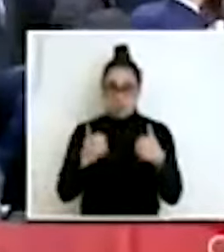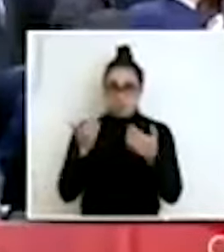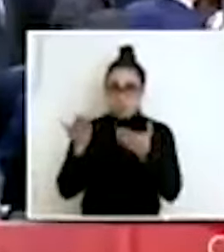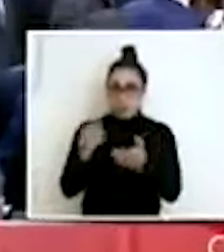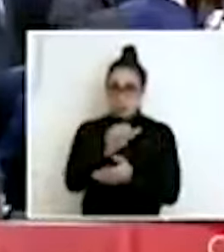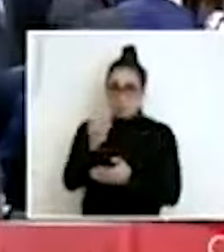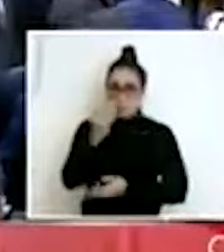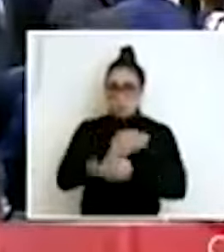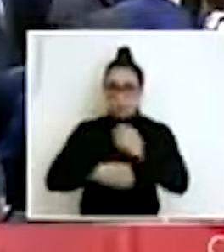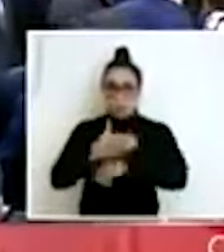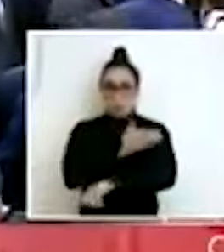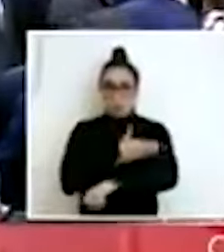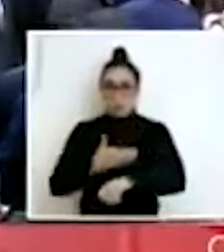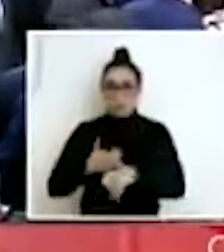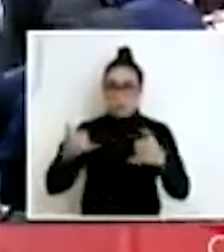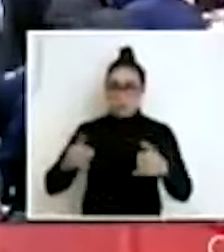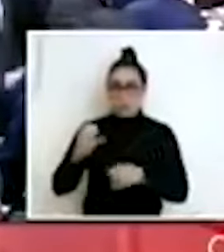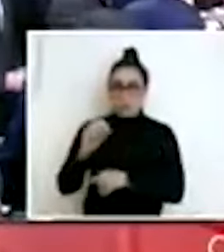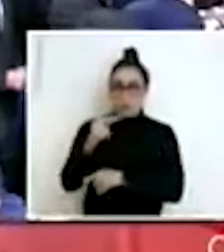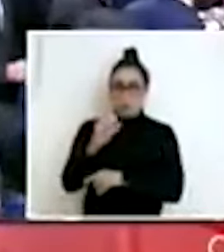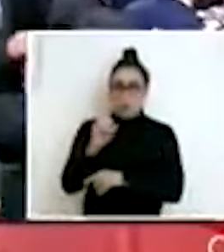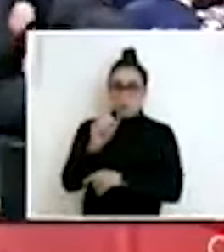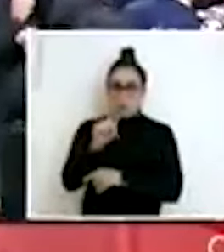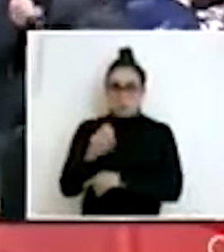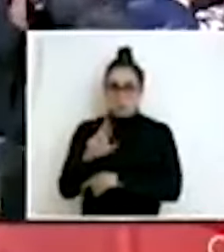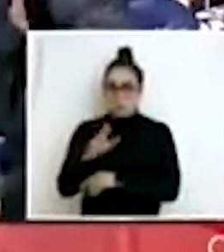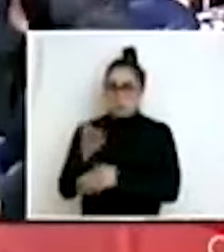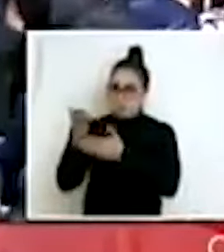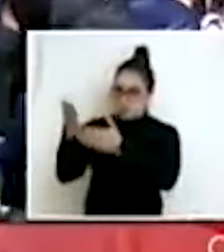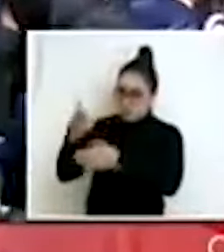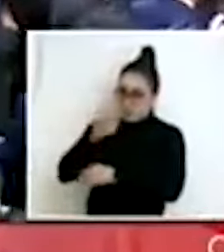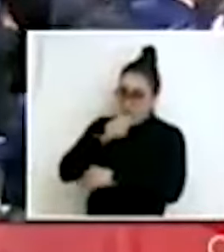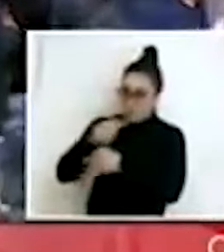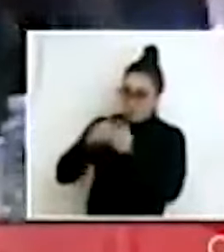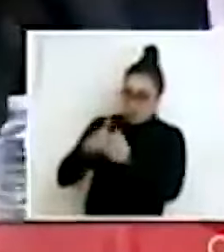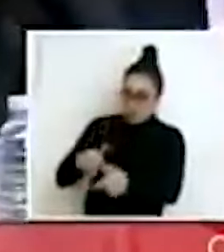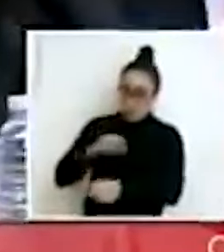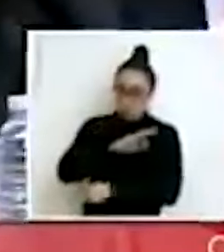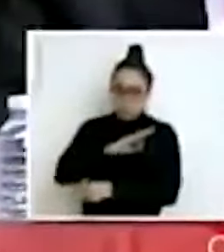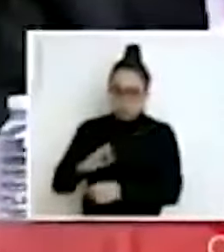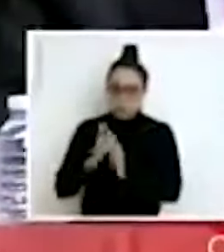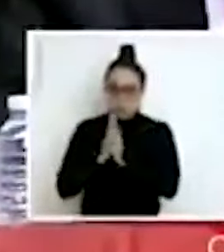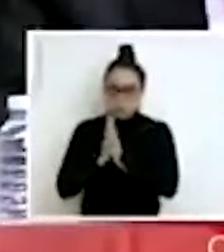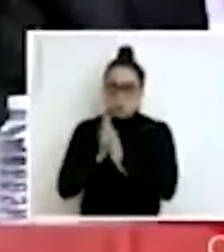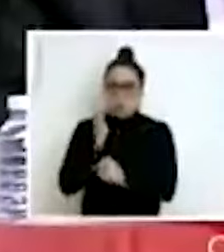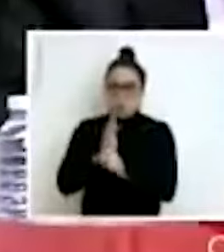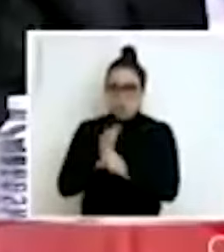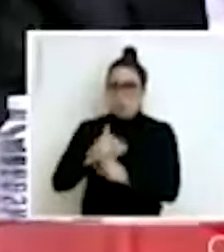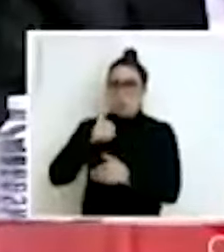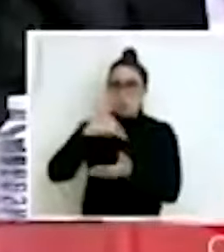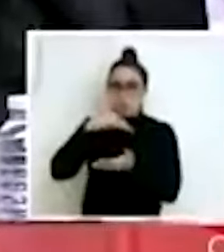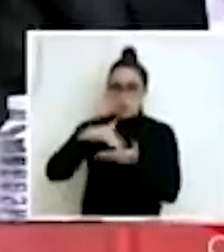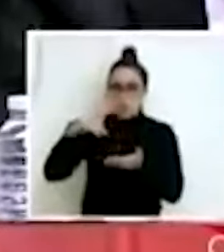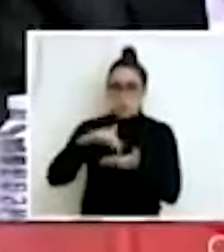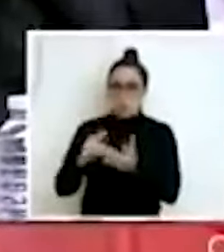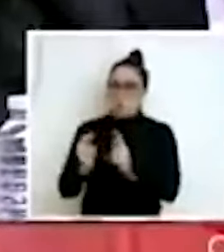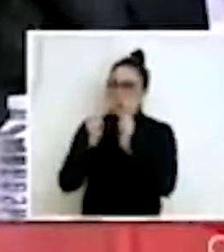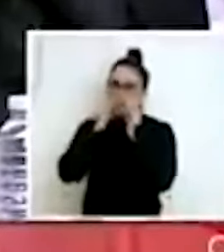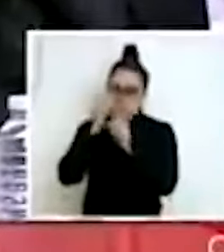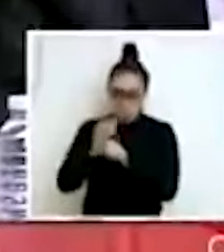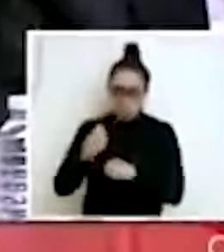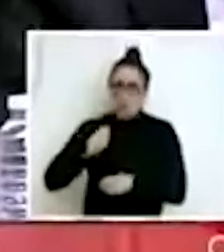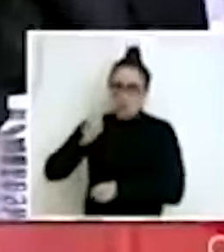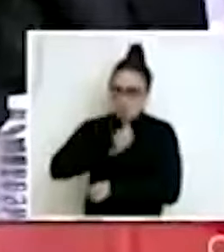la Ciudad de México cuando era evidente que estaba en Campeche porque fue en auxilio de su padre. ¿Cuál es la realidad,